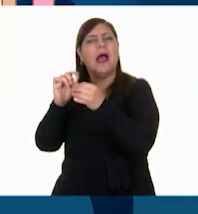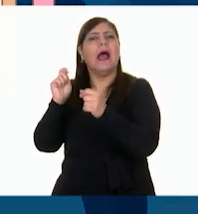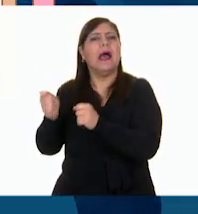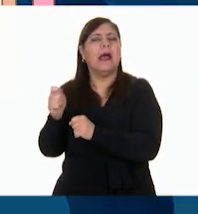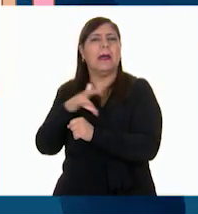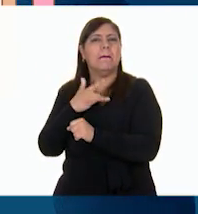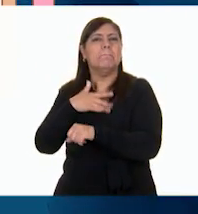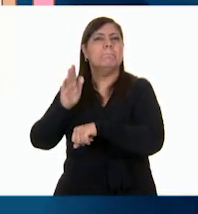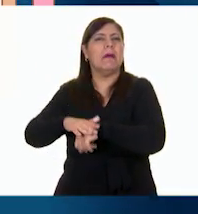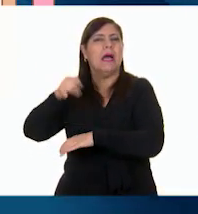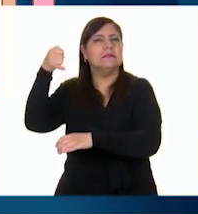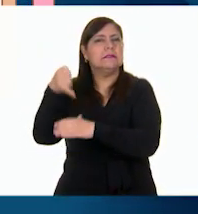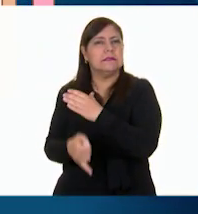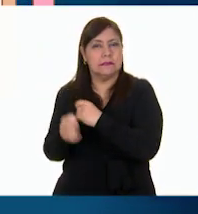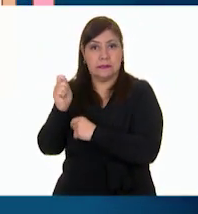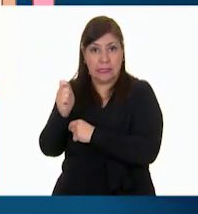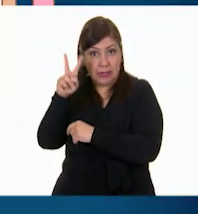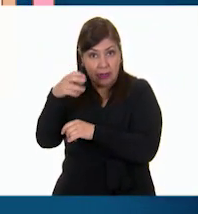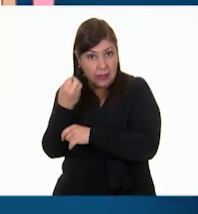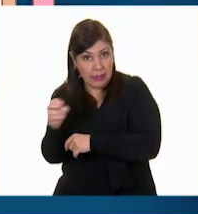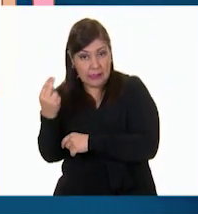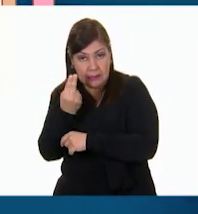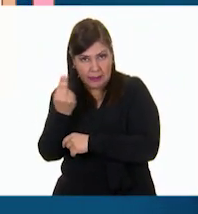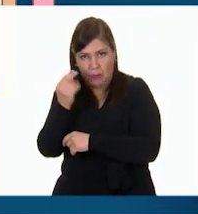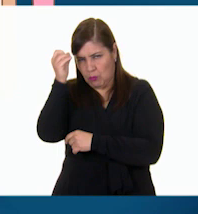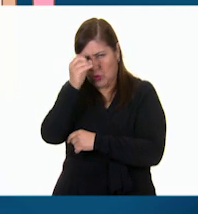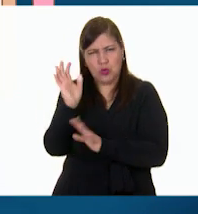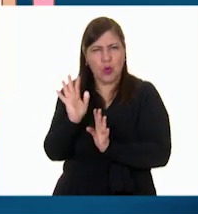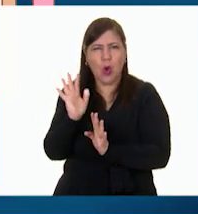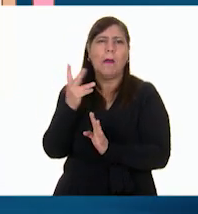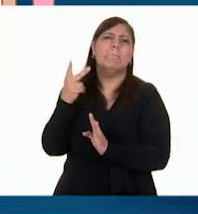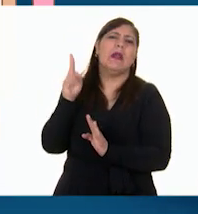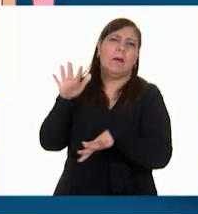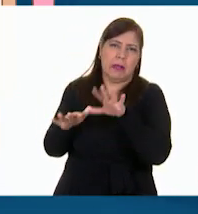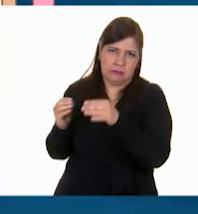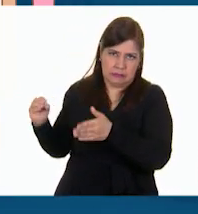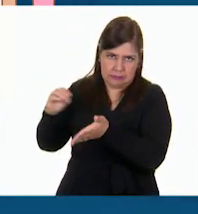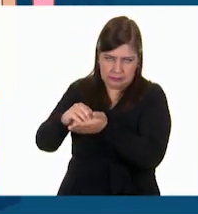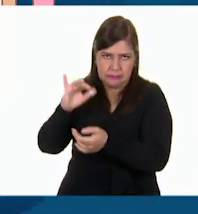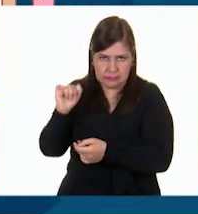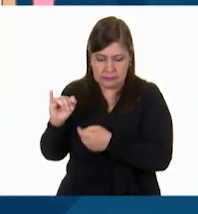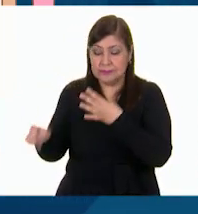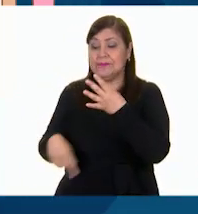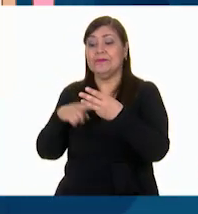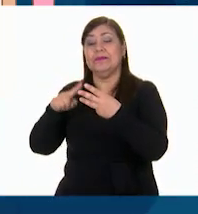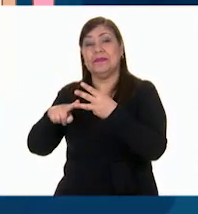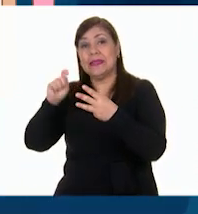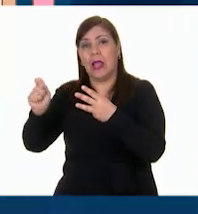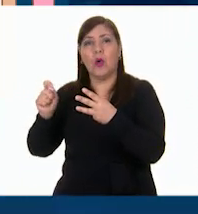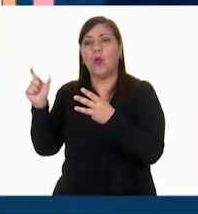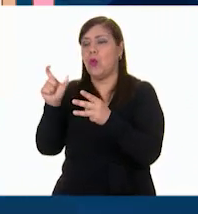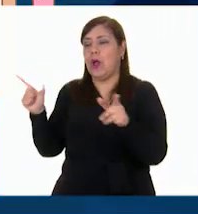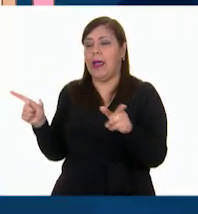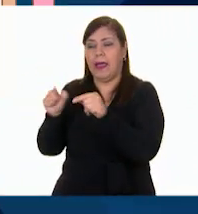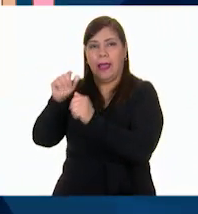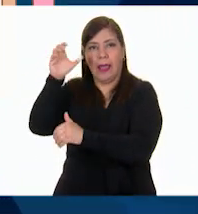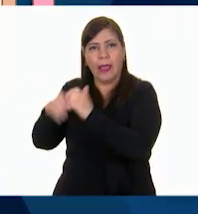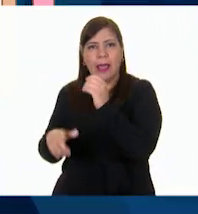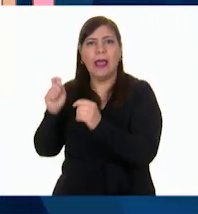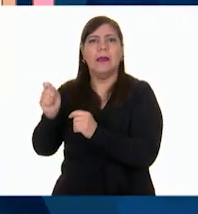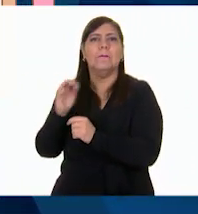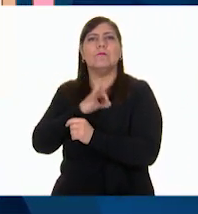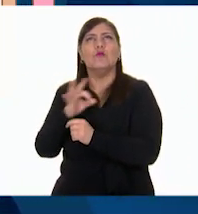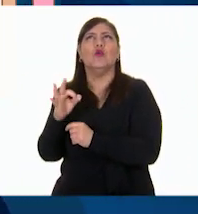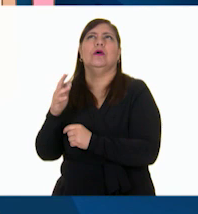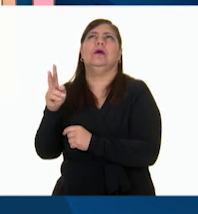son imprescindibles al dar una opinión, tal como nos lo has explicado. Y en la conclusión, el remate, que puede ser un